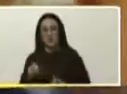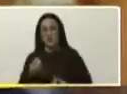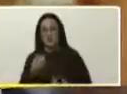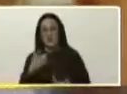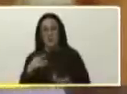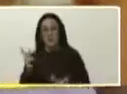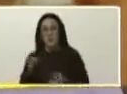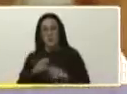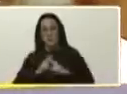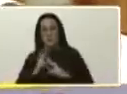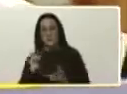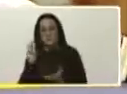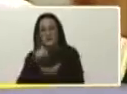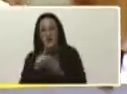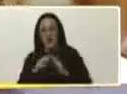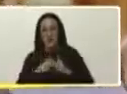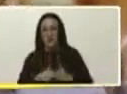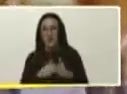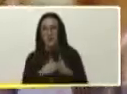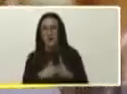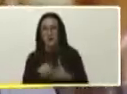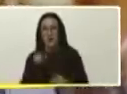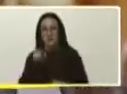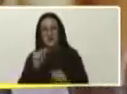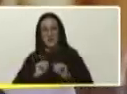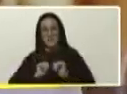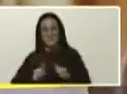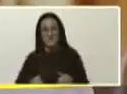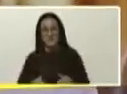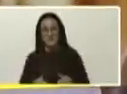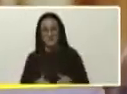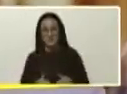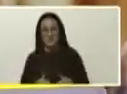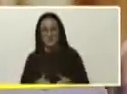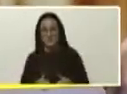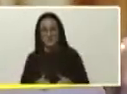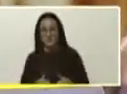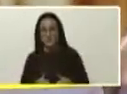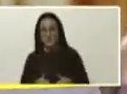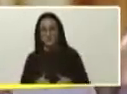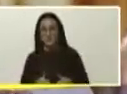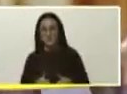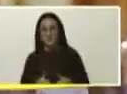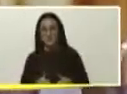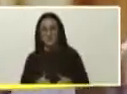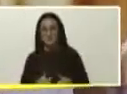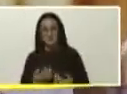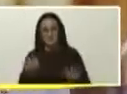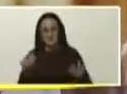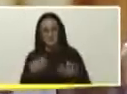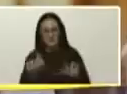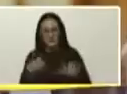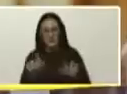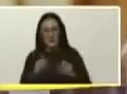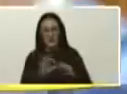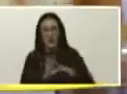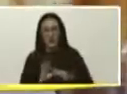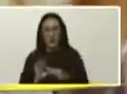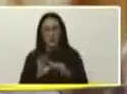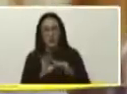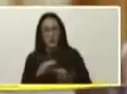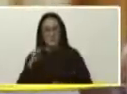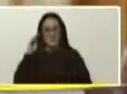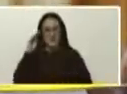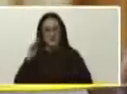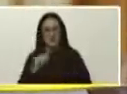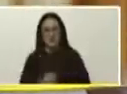llegar al barco. Ahí se inició. Ahí hubo la verdadera unión